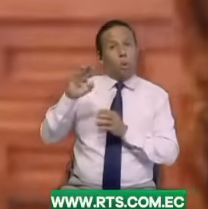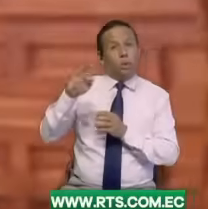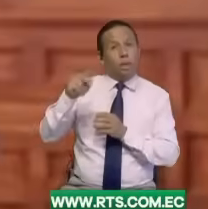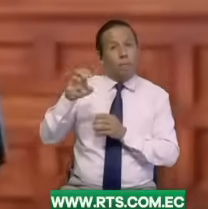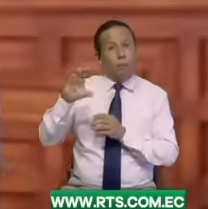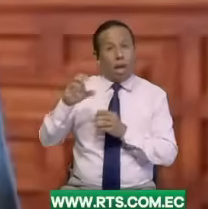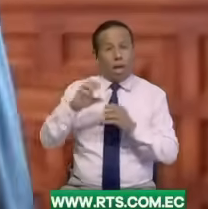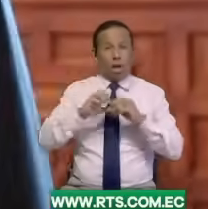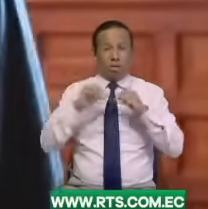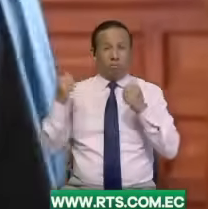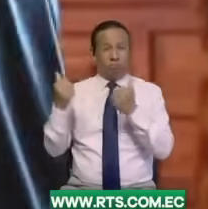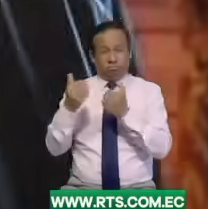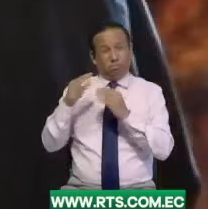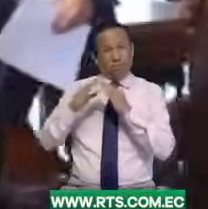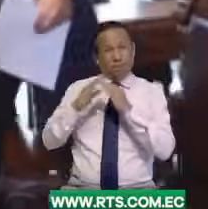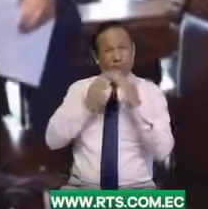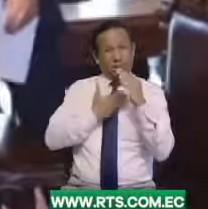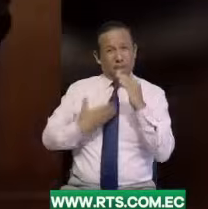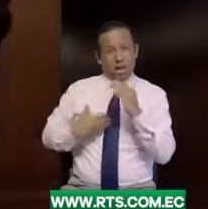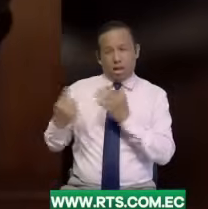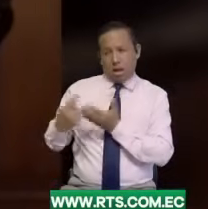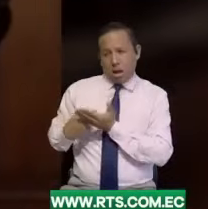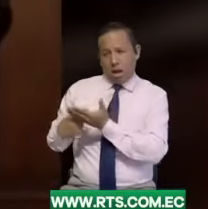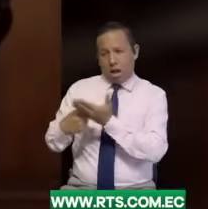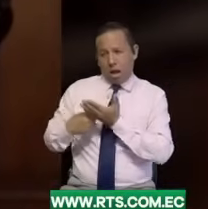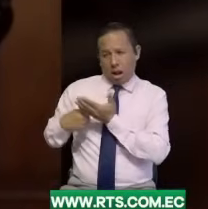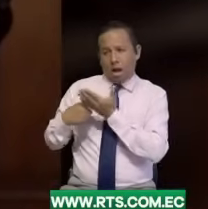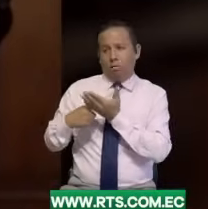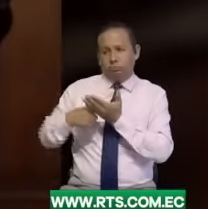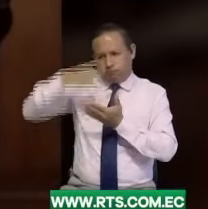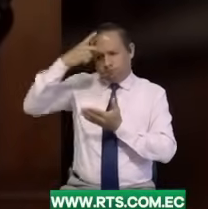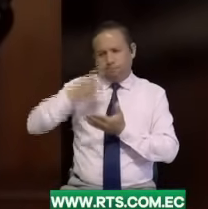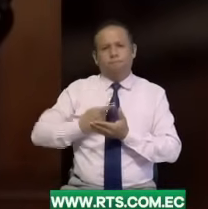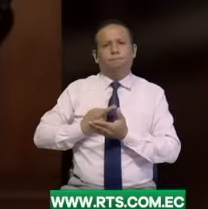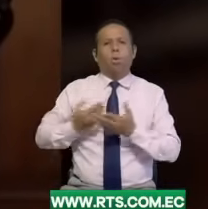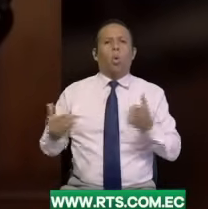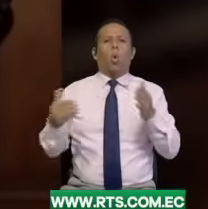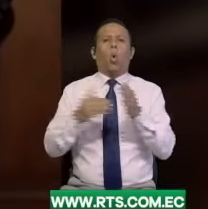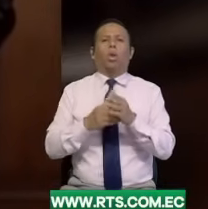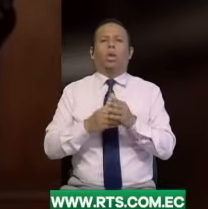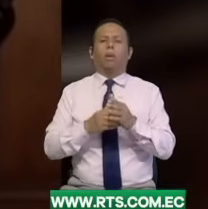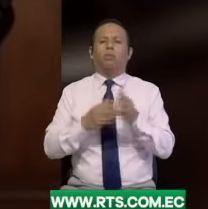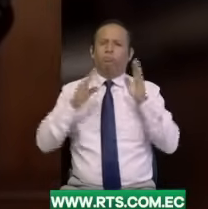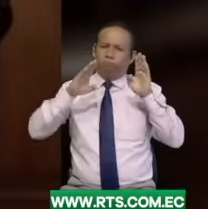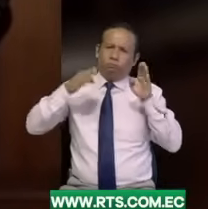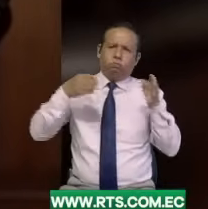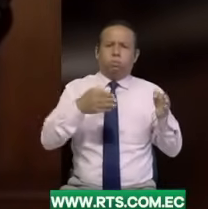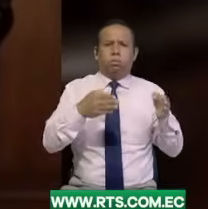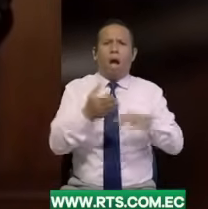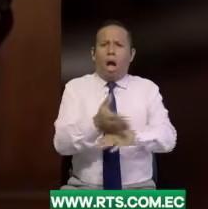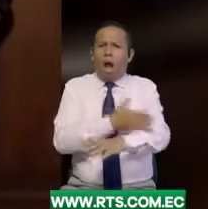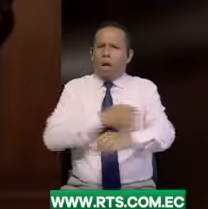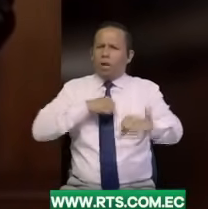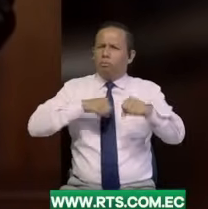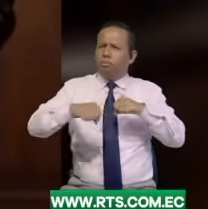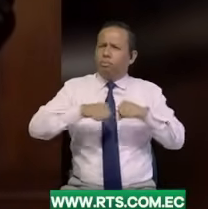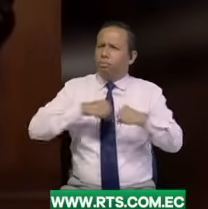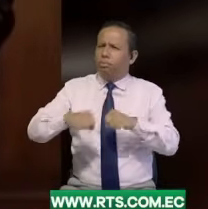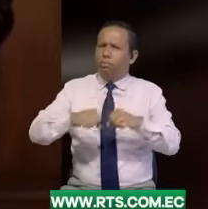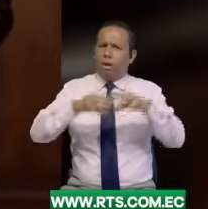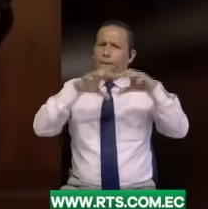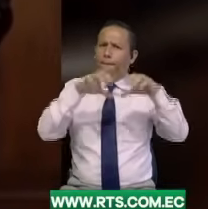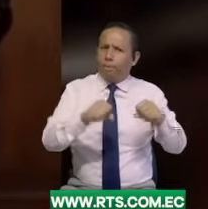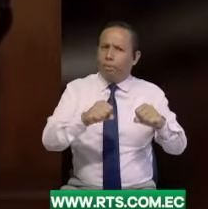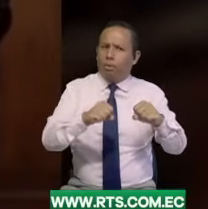Carondelet para tomar nuevas acciones. No vamos a perder lo que hemos ganado. Por eso hoy presentamos un estado de